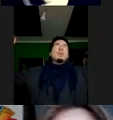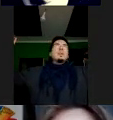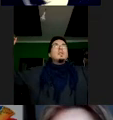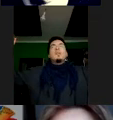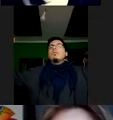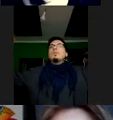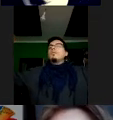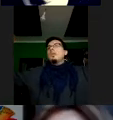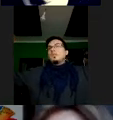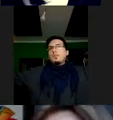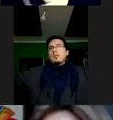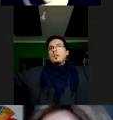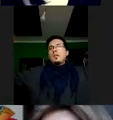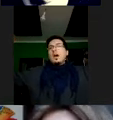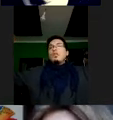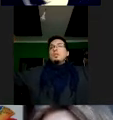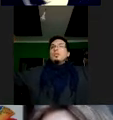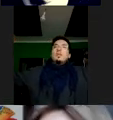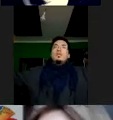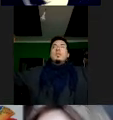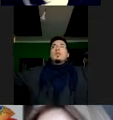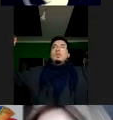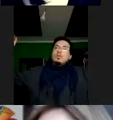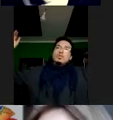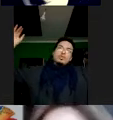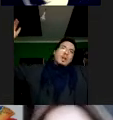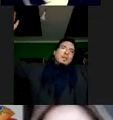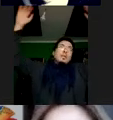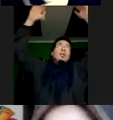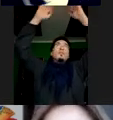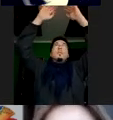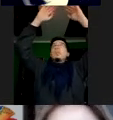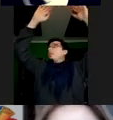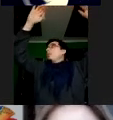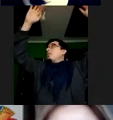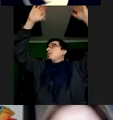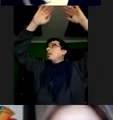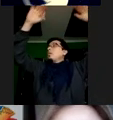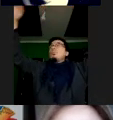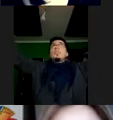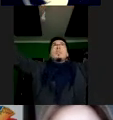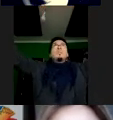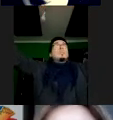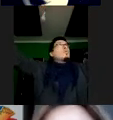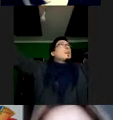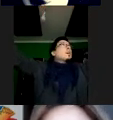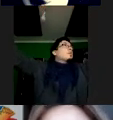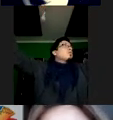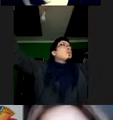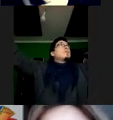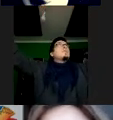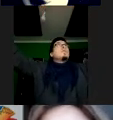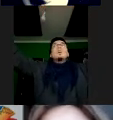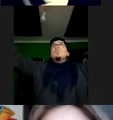no sé, pues imagínense a 2,10 metros. A 2,10 metros yo estaría cortando solamente, si ustedes tienen una ventana o una puerta donde están ubicados